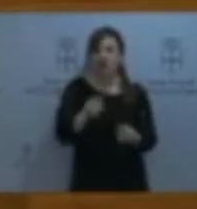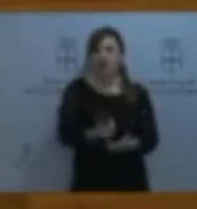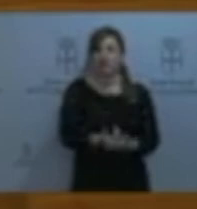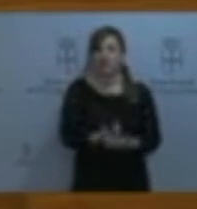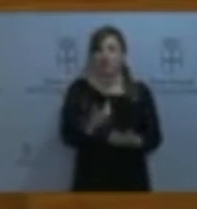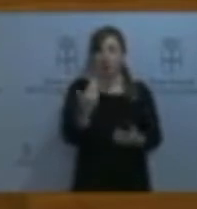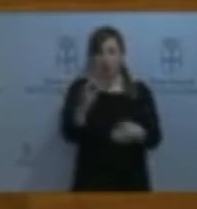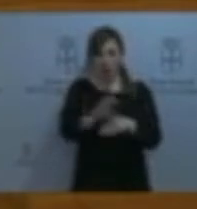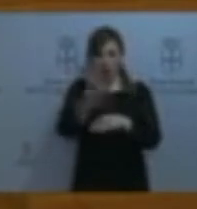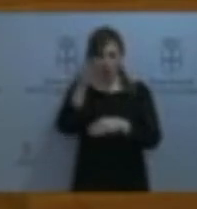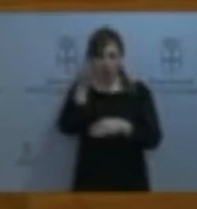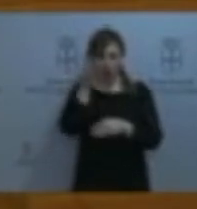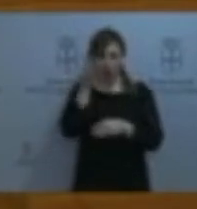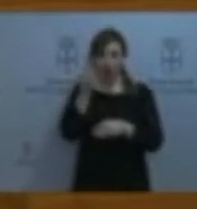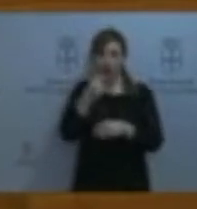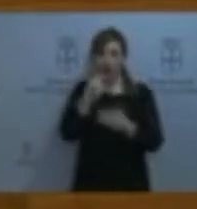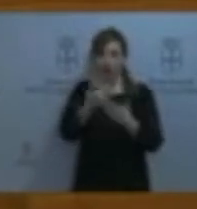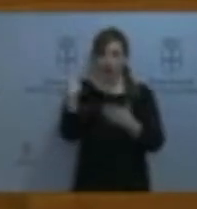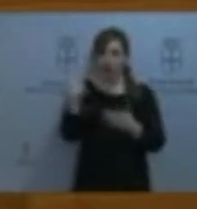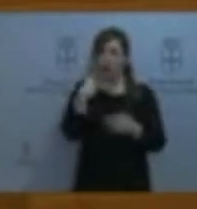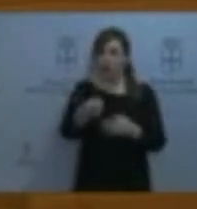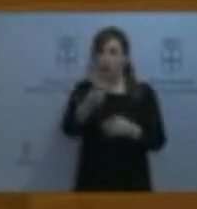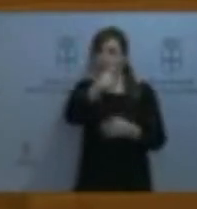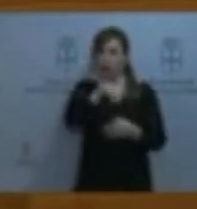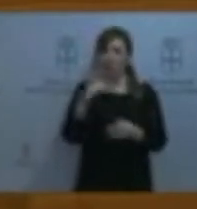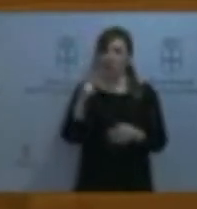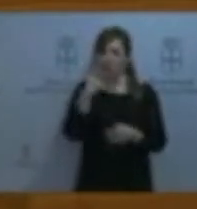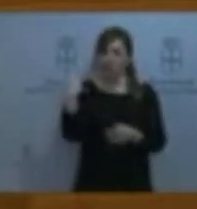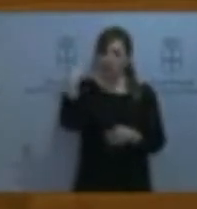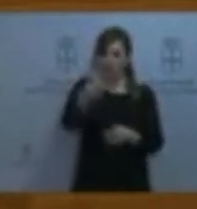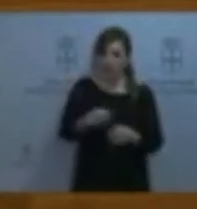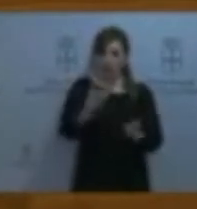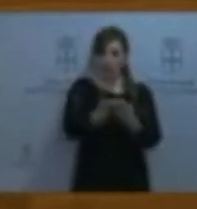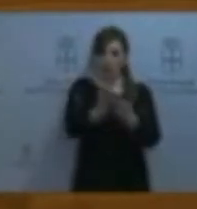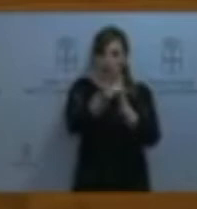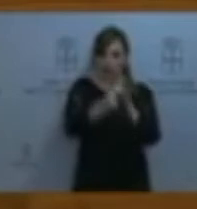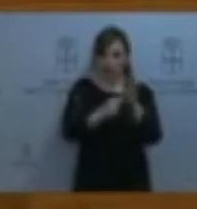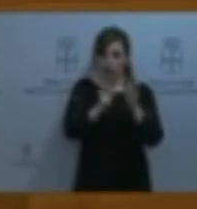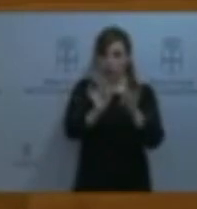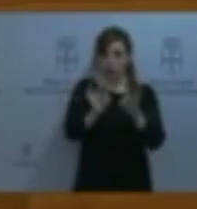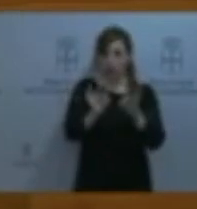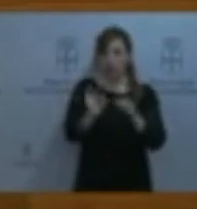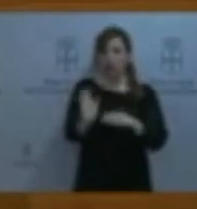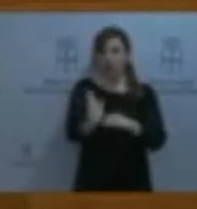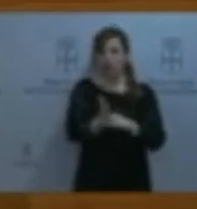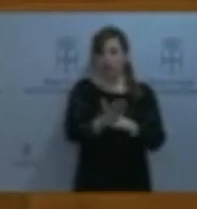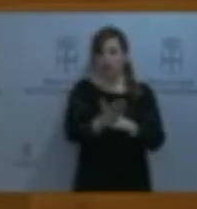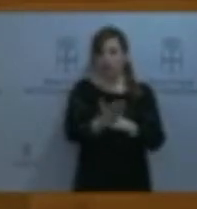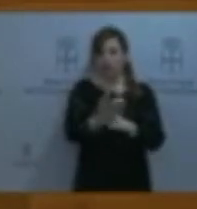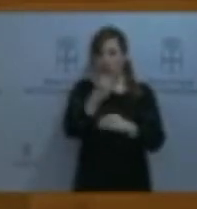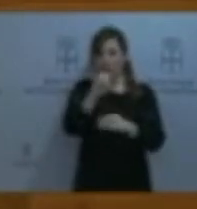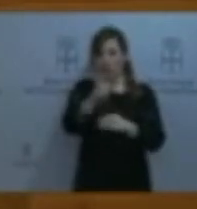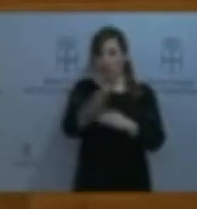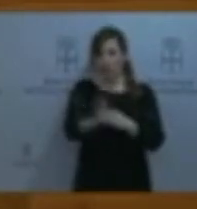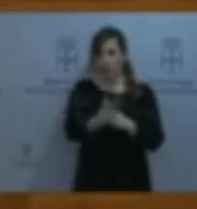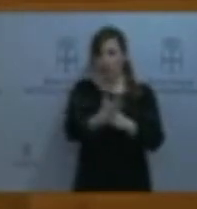la consejera, lo dijo el otro día. Es que nosotros llevamos ya desde hace un año pidiendo estos datos que nos enseñaron, nos demostraron también